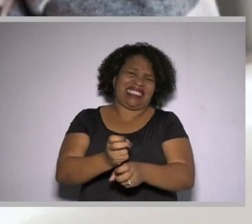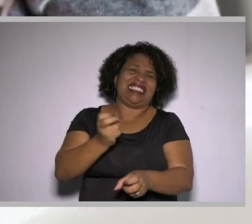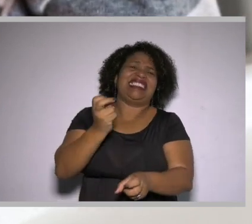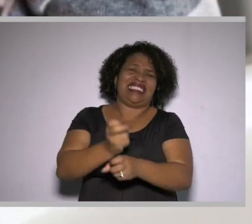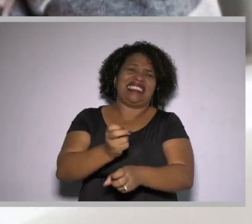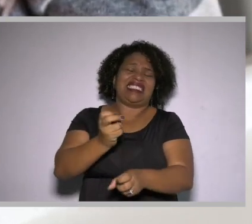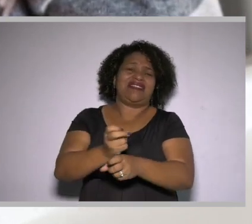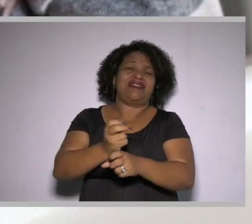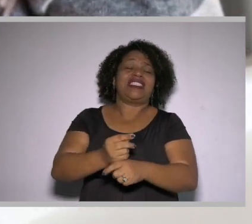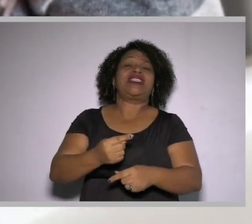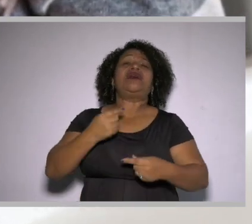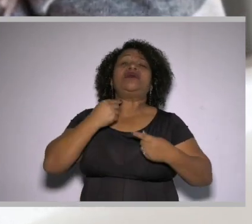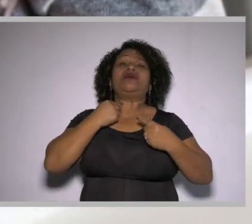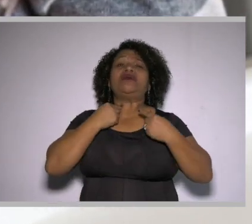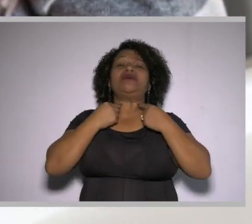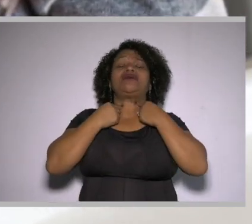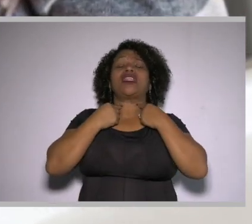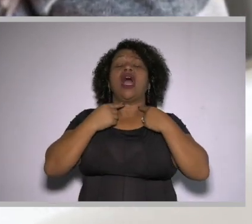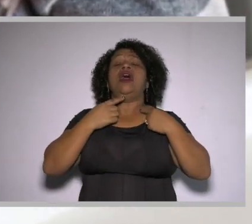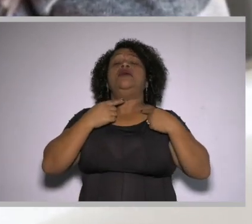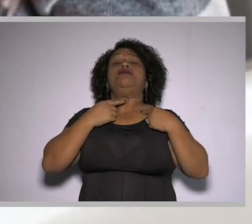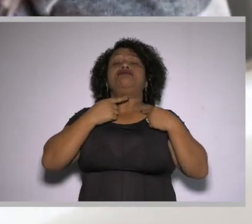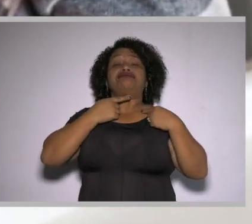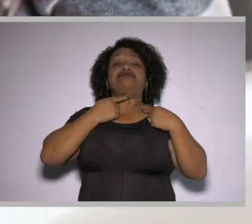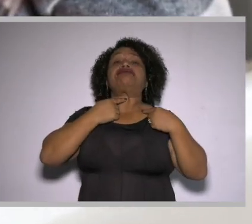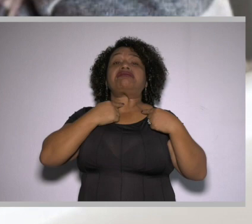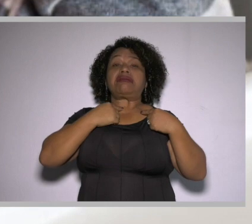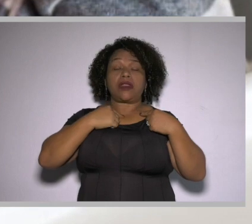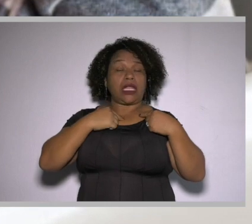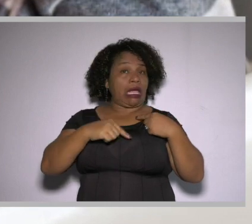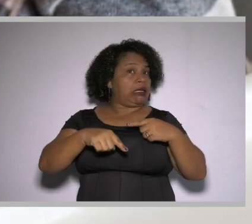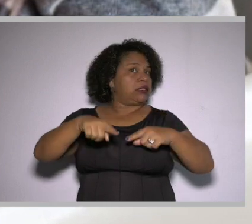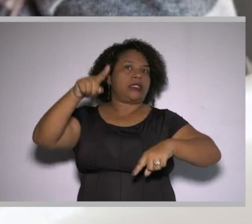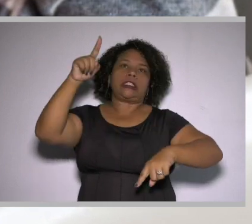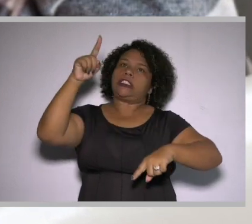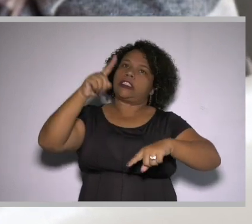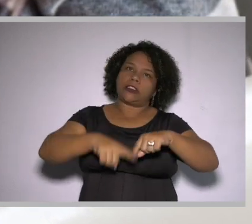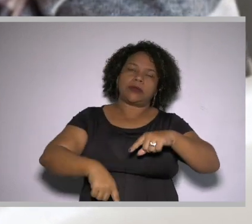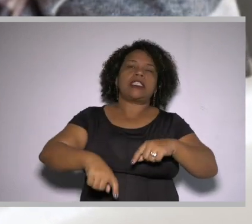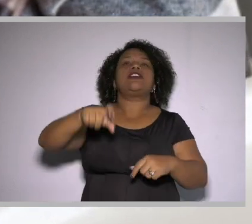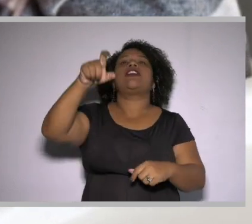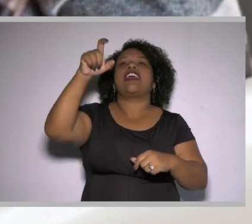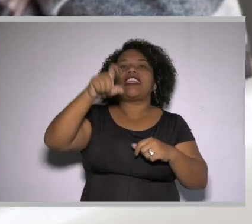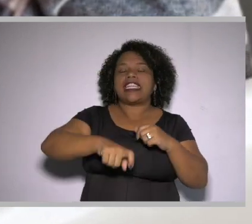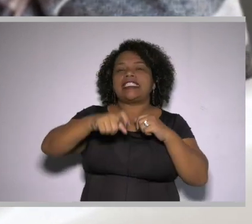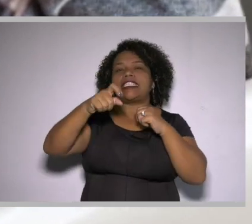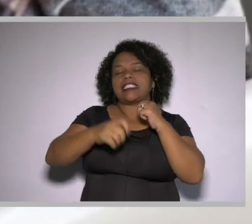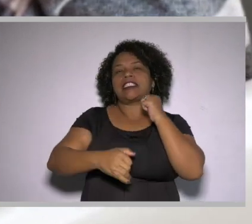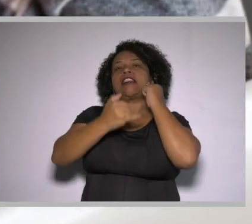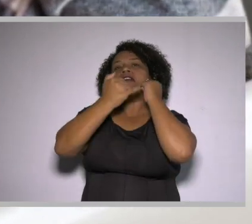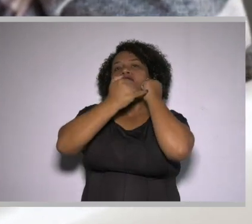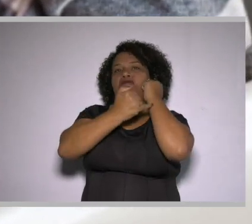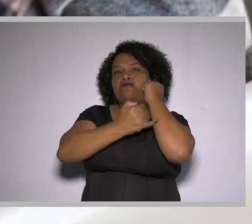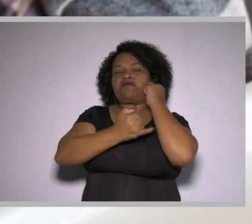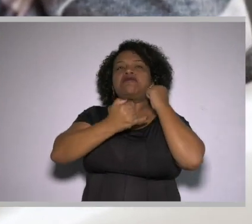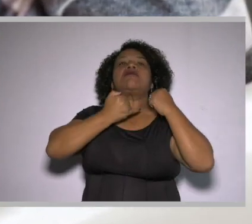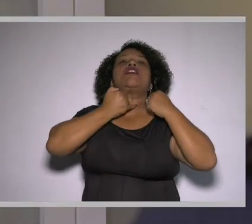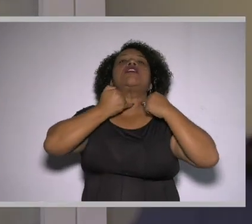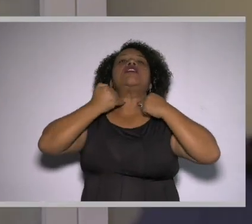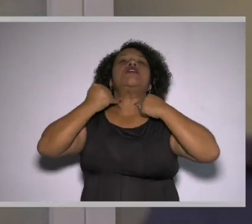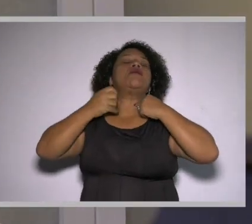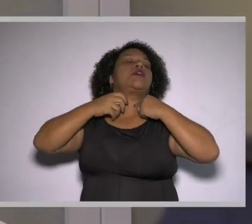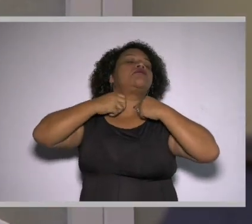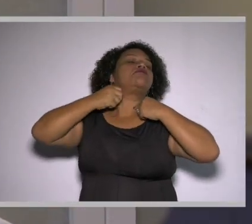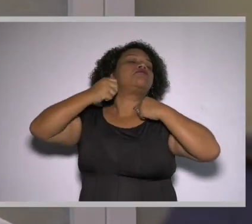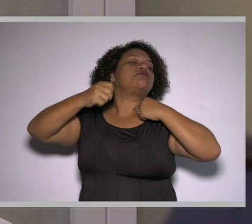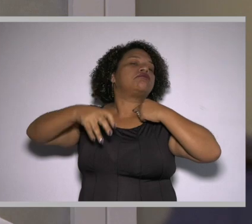repetición, 4 episodios al año o 3 episodios en 6 meses, pacientes que tienen disminución de su audición, que tienen retraso